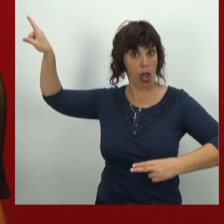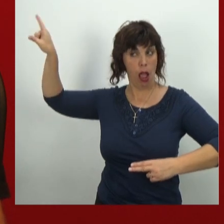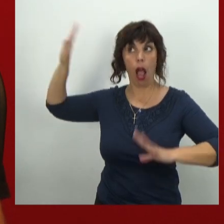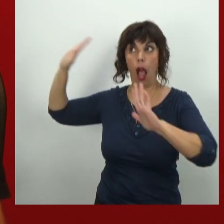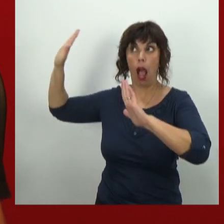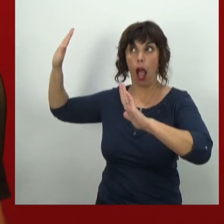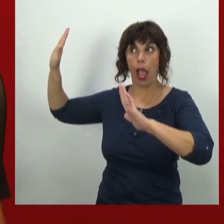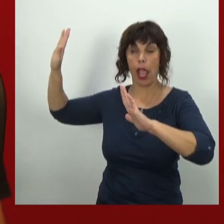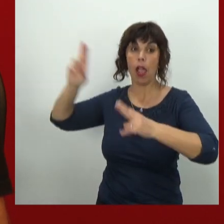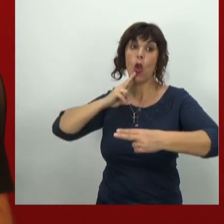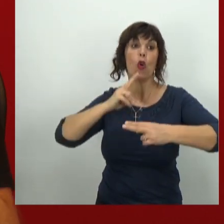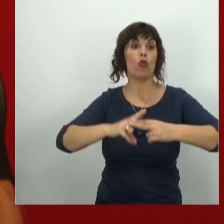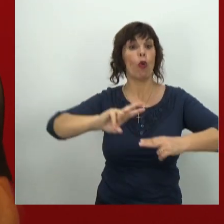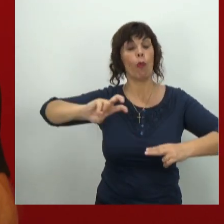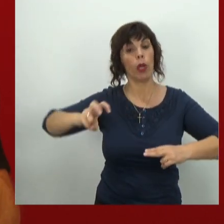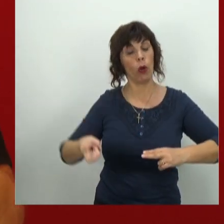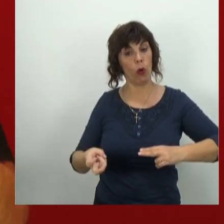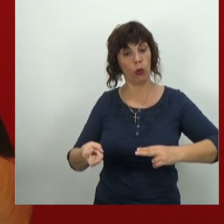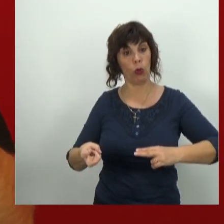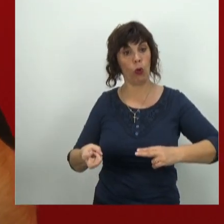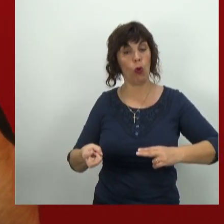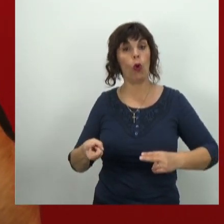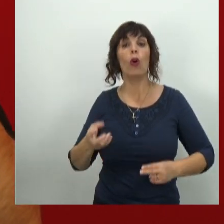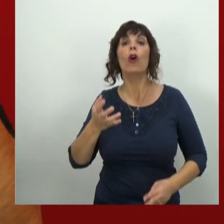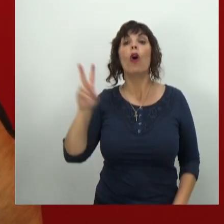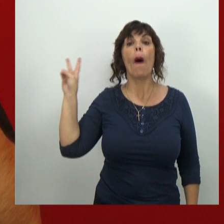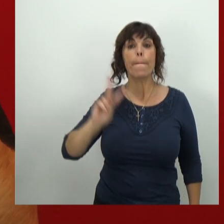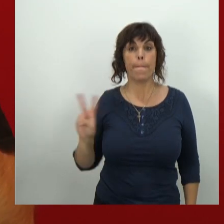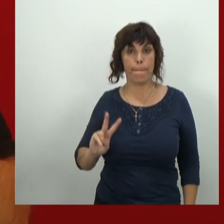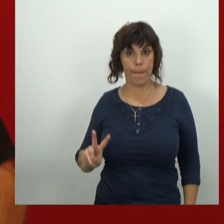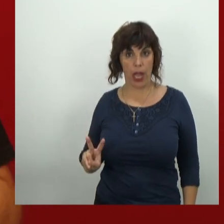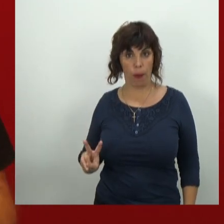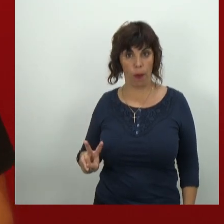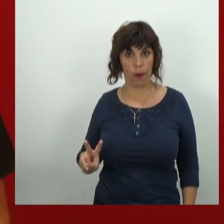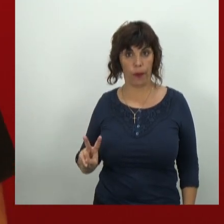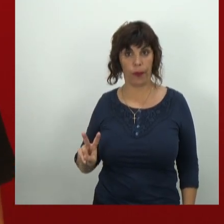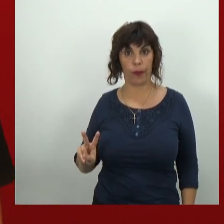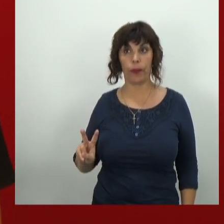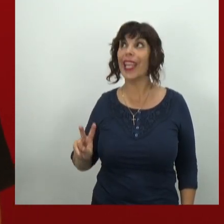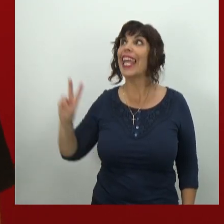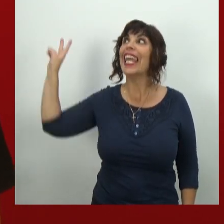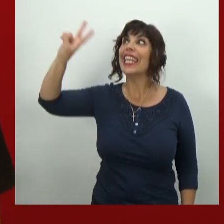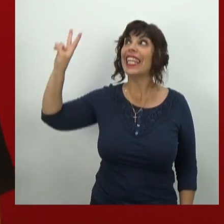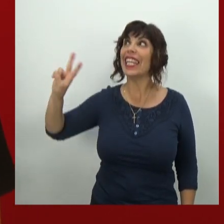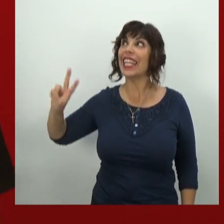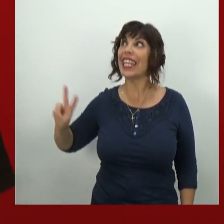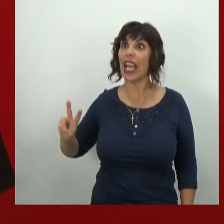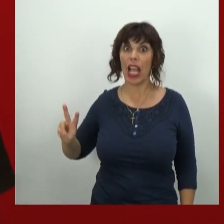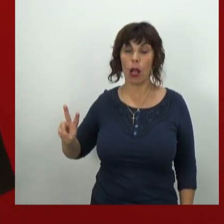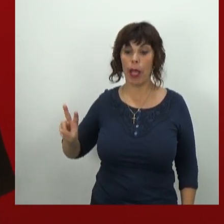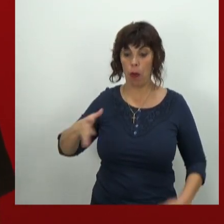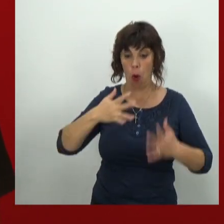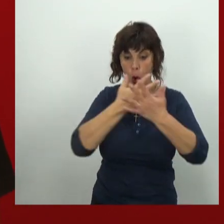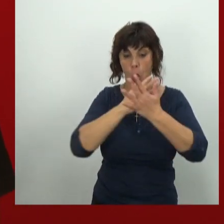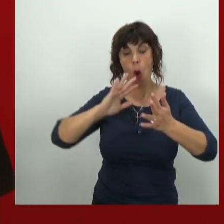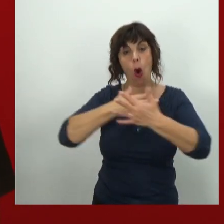hebreo, cuando Él cogió el Verbo y lo implantó en aquel cuerpo